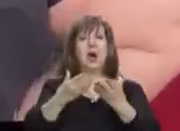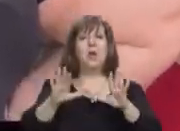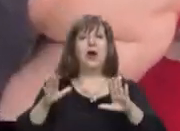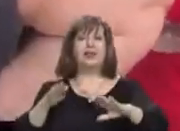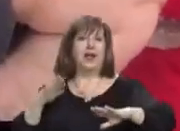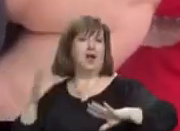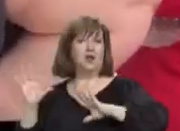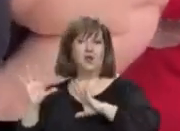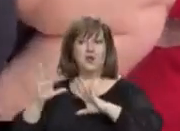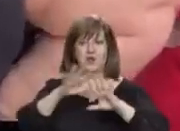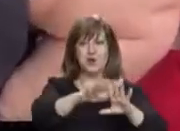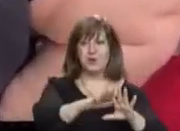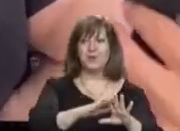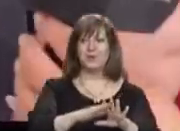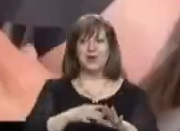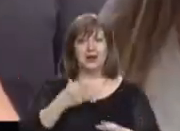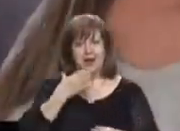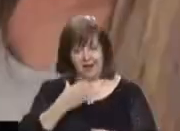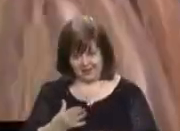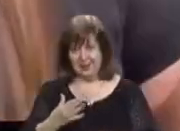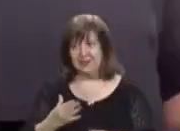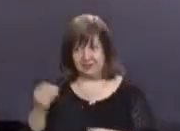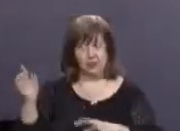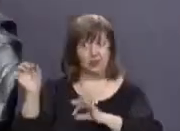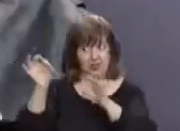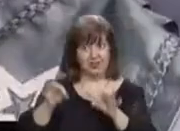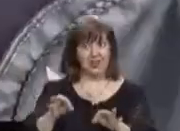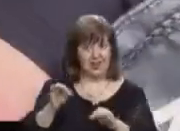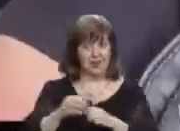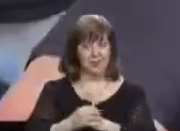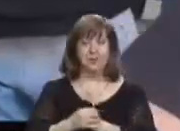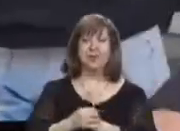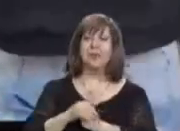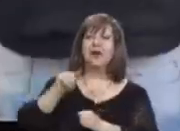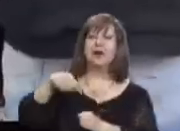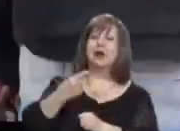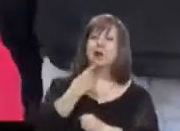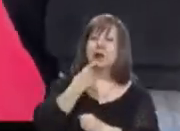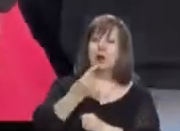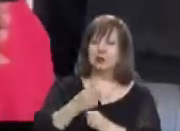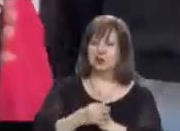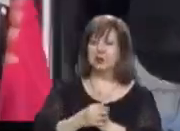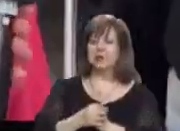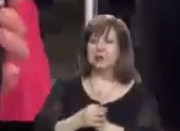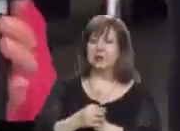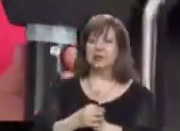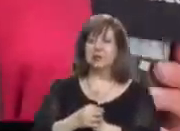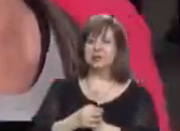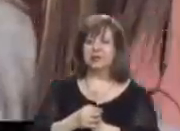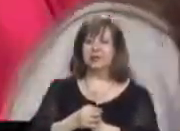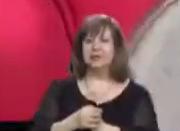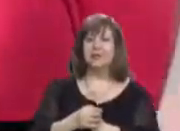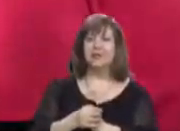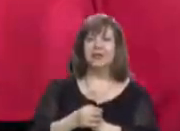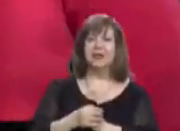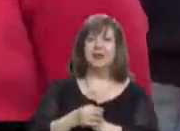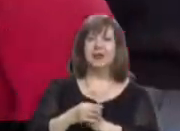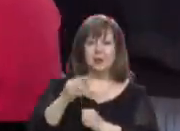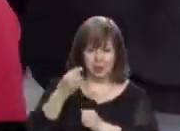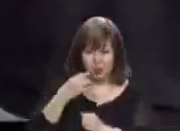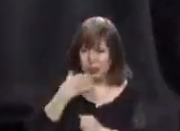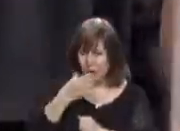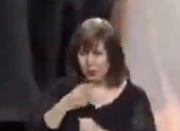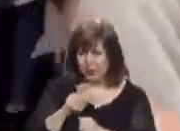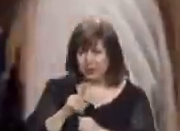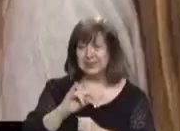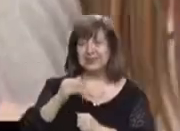más, gracias, nos cuenta sobre la espera acá. ¿Cómo le va? ¿Podemos hablar un minuto? No, con usted podemos hablar un minutito. ¿Cómo le